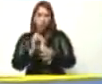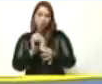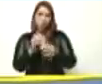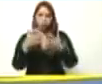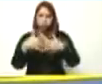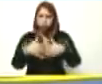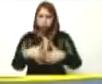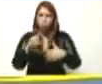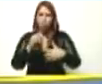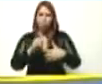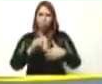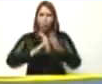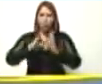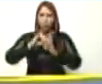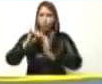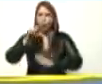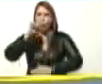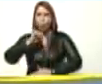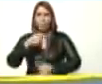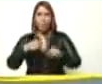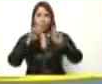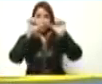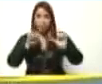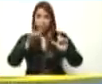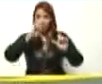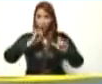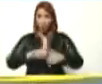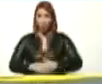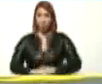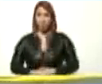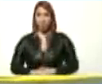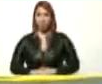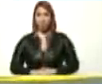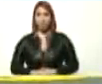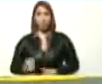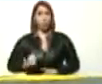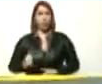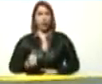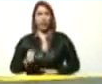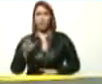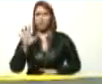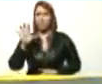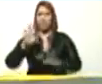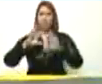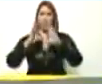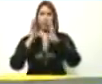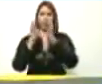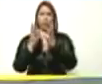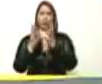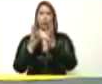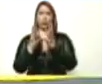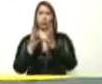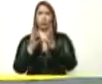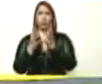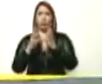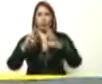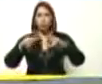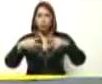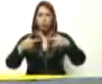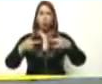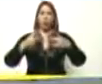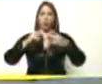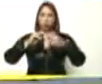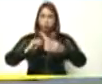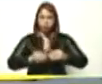maquinaria, una bomba de agua, para el sistema de agua, cualquier país del mundo, va renovando, su